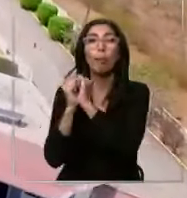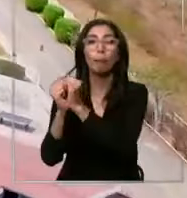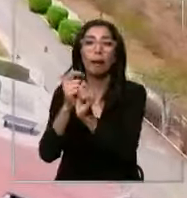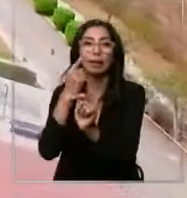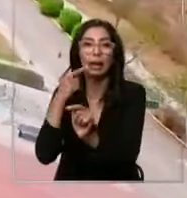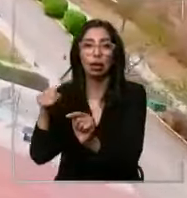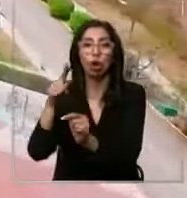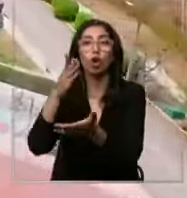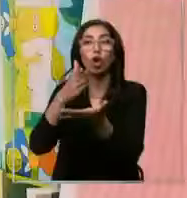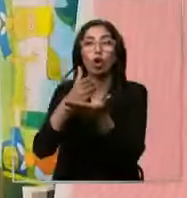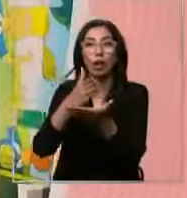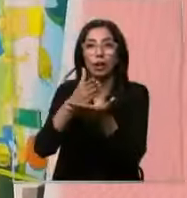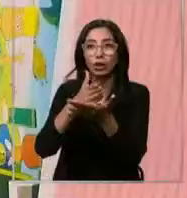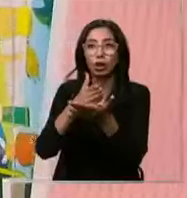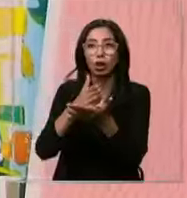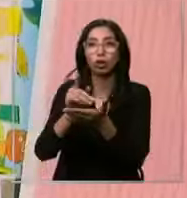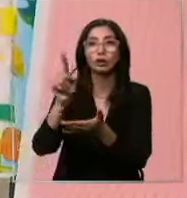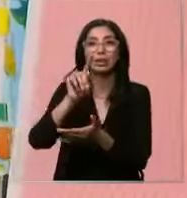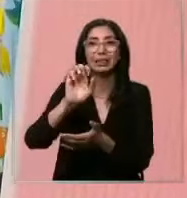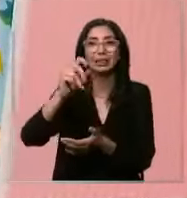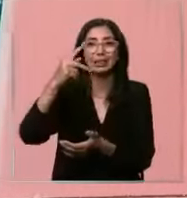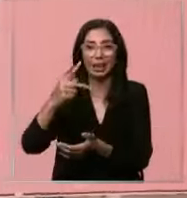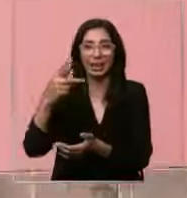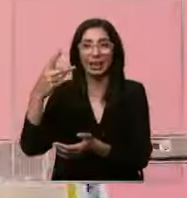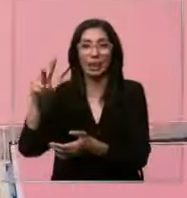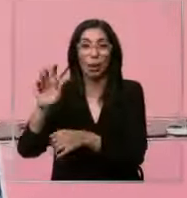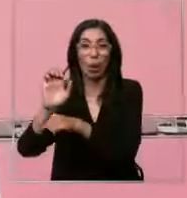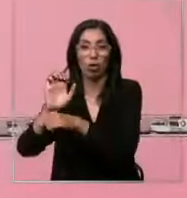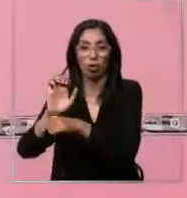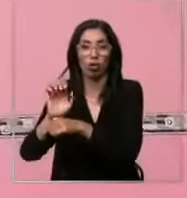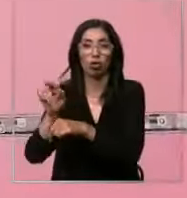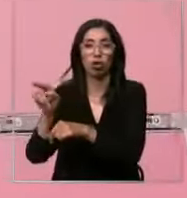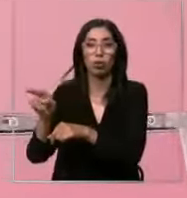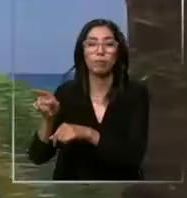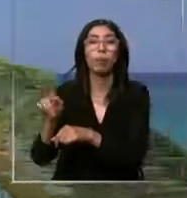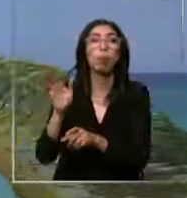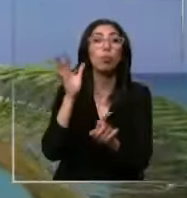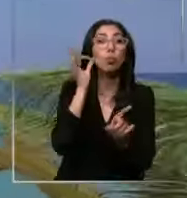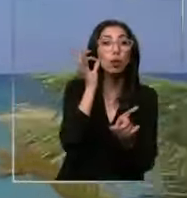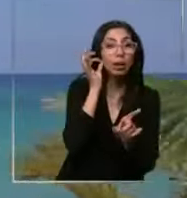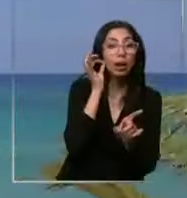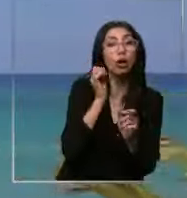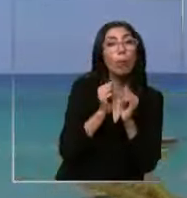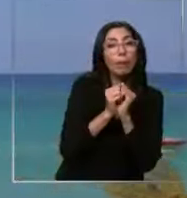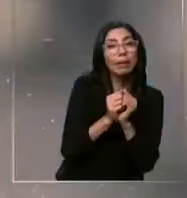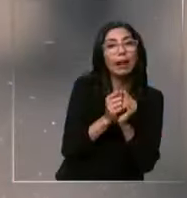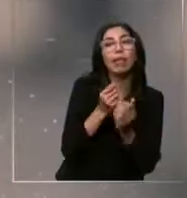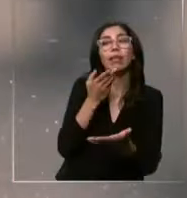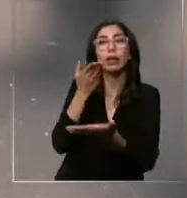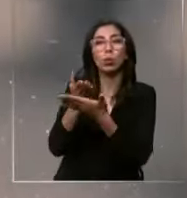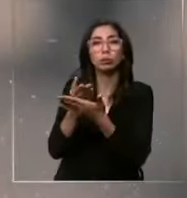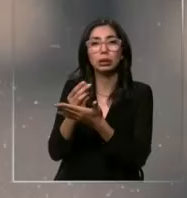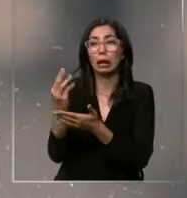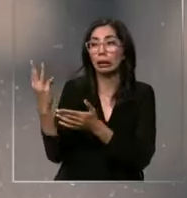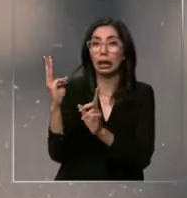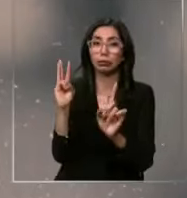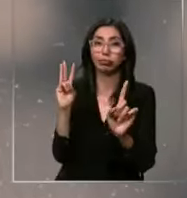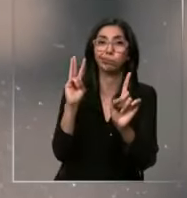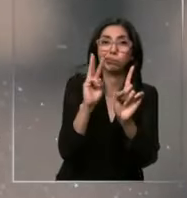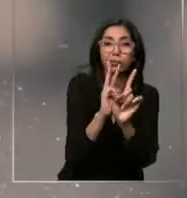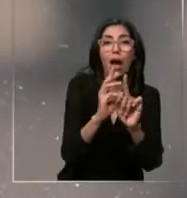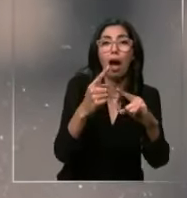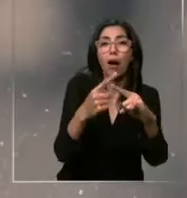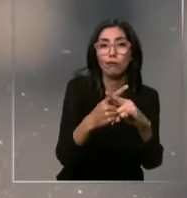curso del colegio se internacional de Guayaquil quien los denuncia es una de sus compañeras quien dice Aron sexualmente de